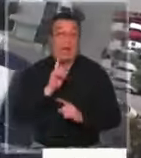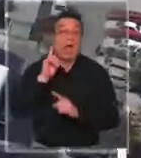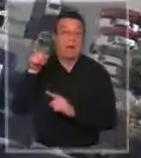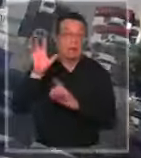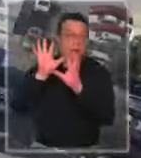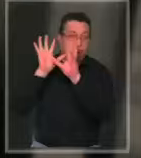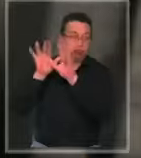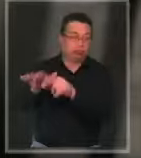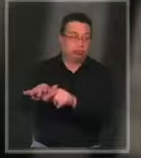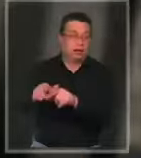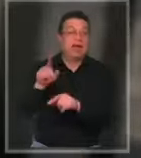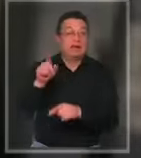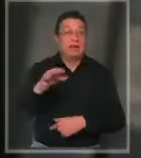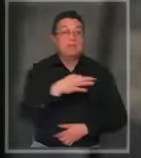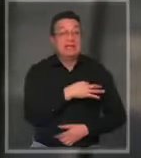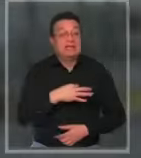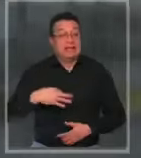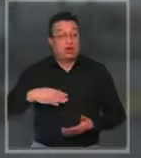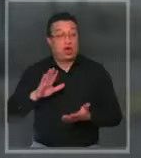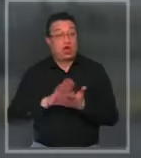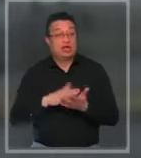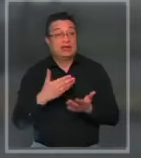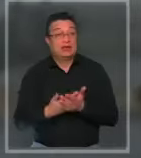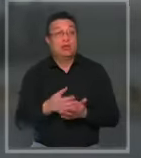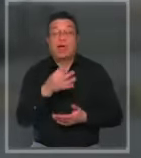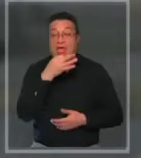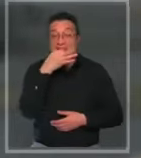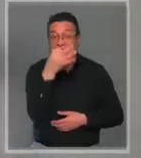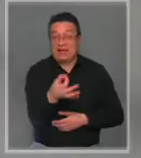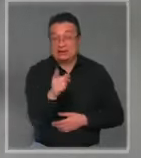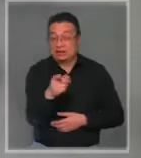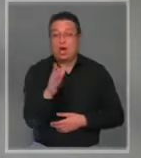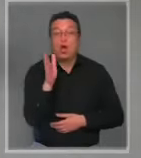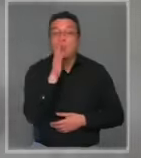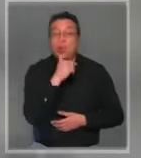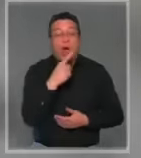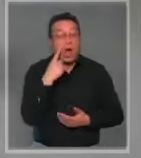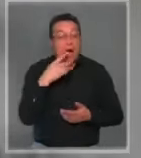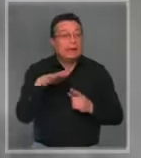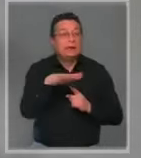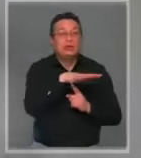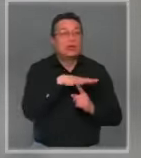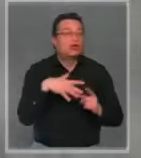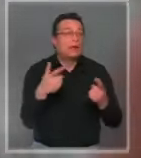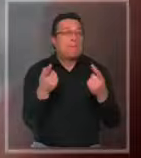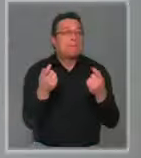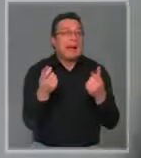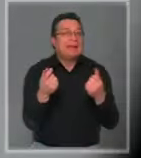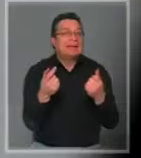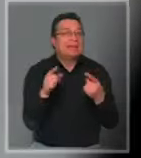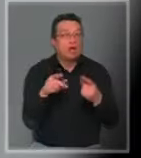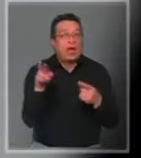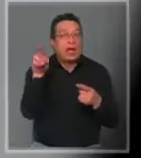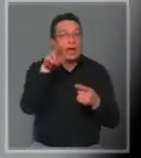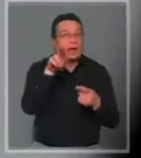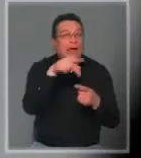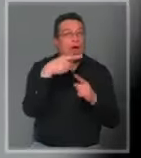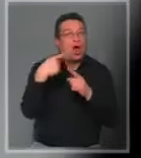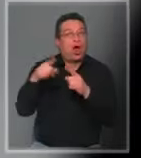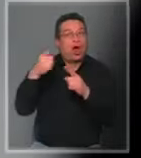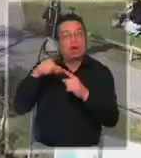el MinSal aseguraron que hasta ahora no existen antecedentes sobre situaciones similares que se estén repitiendo en